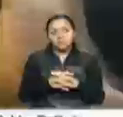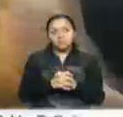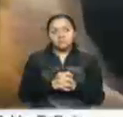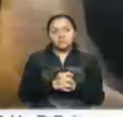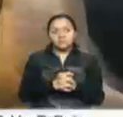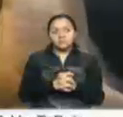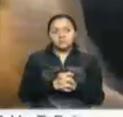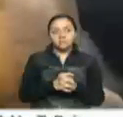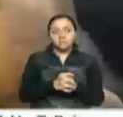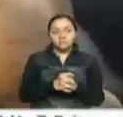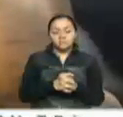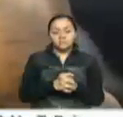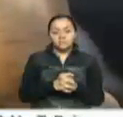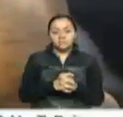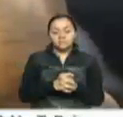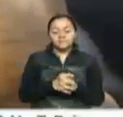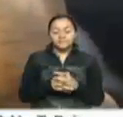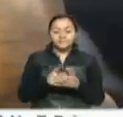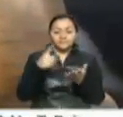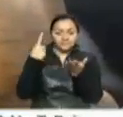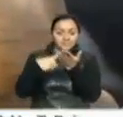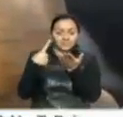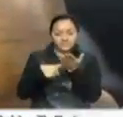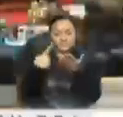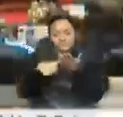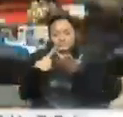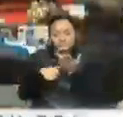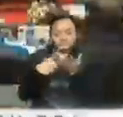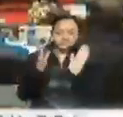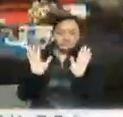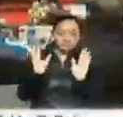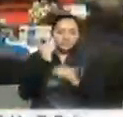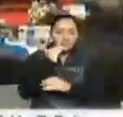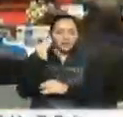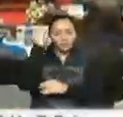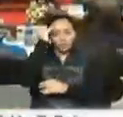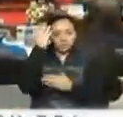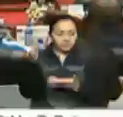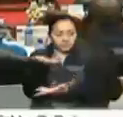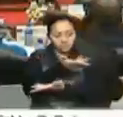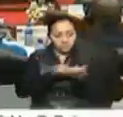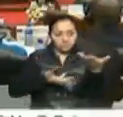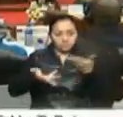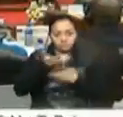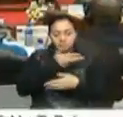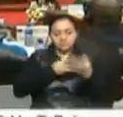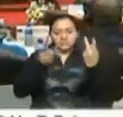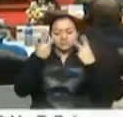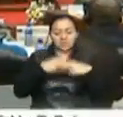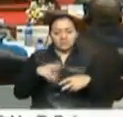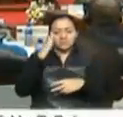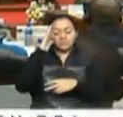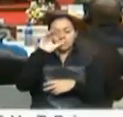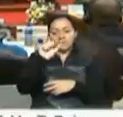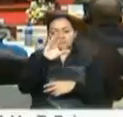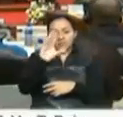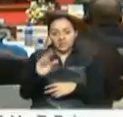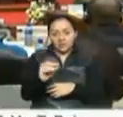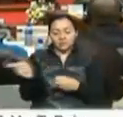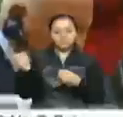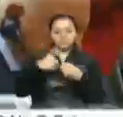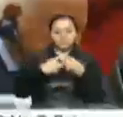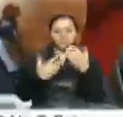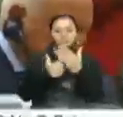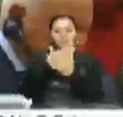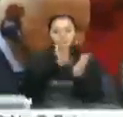campamentos en Tinduf. Los debates que están teniendo lugar muestran la madurez de esa institución y la fe de los afrodiputados para introducir a África en una nueva